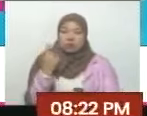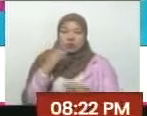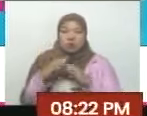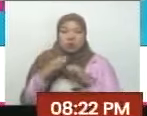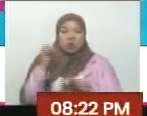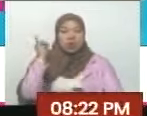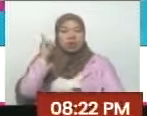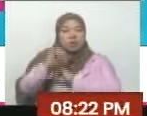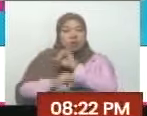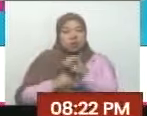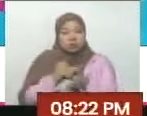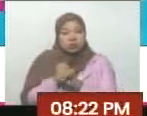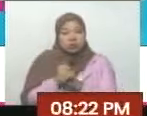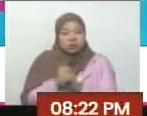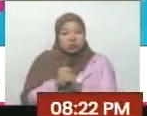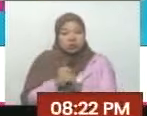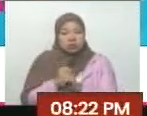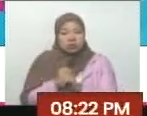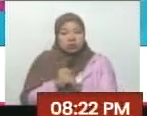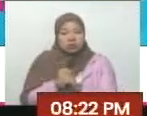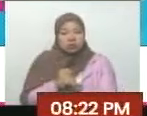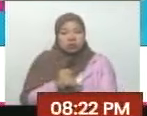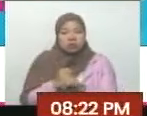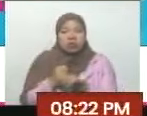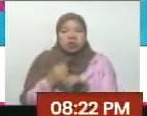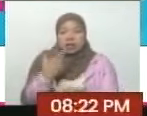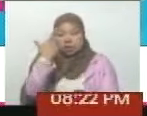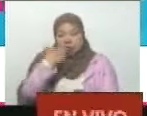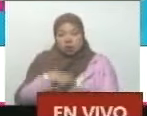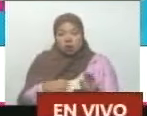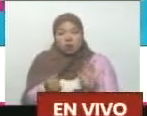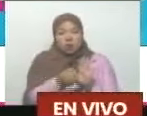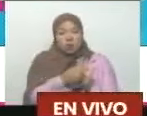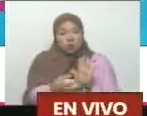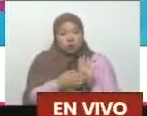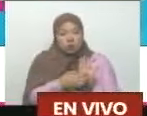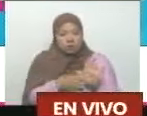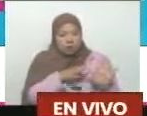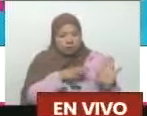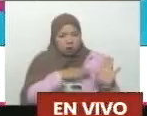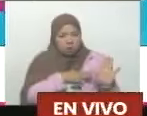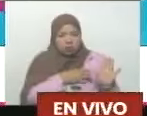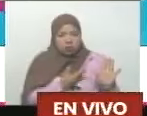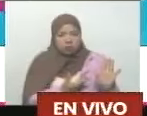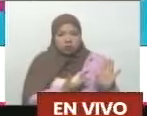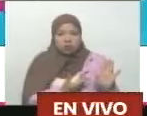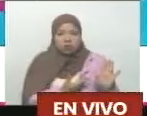internacional, a decir que era un autogolpe de Lucho Arce. Milei